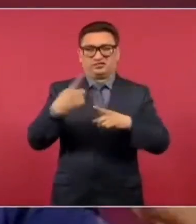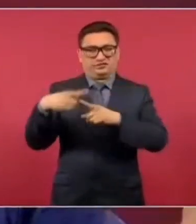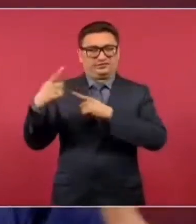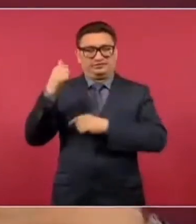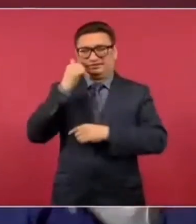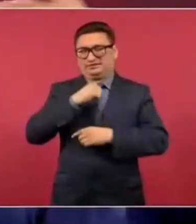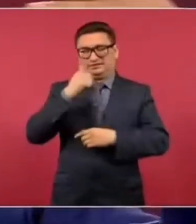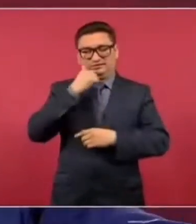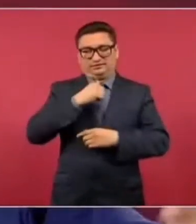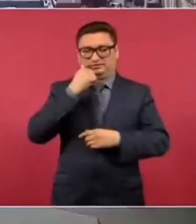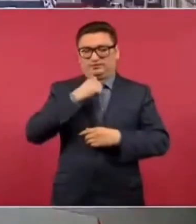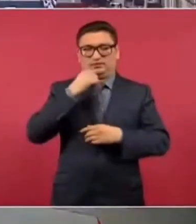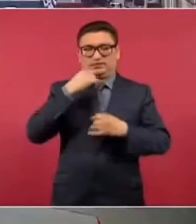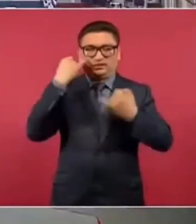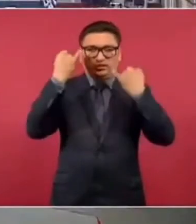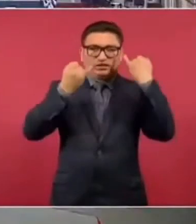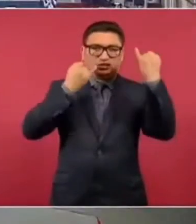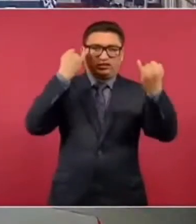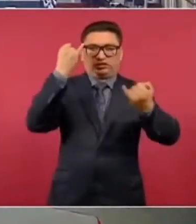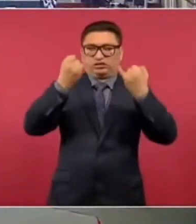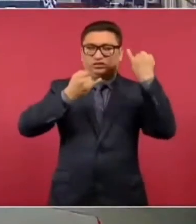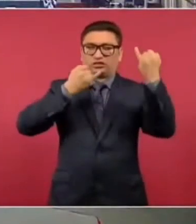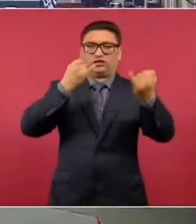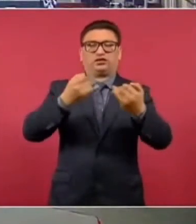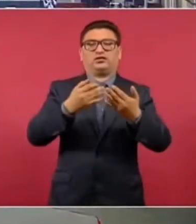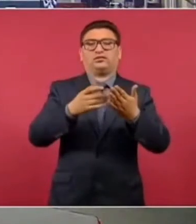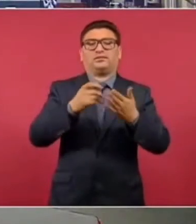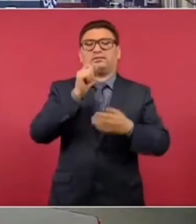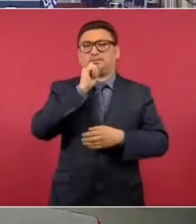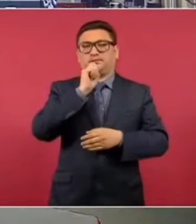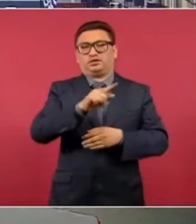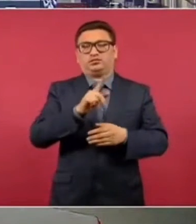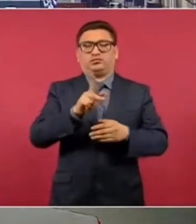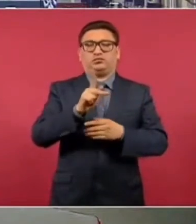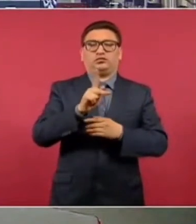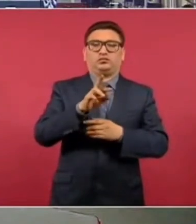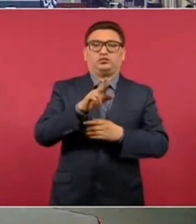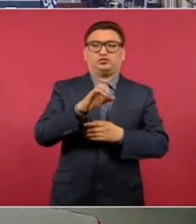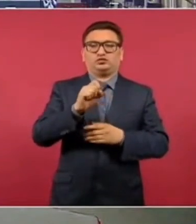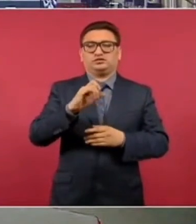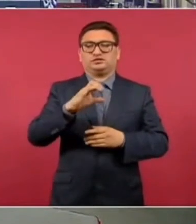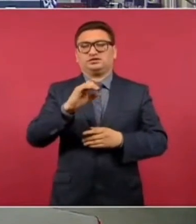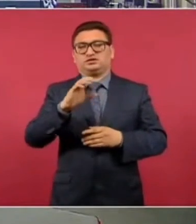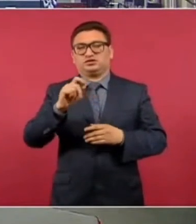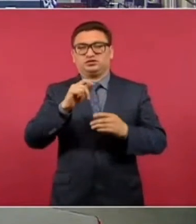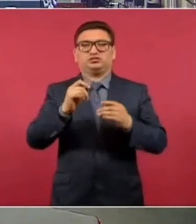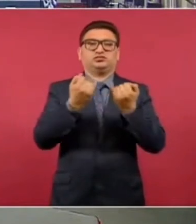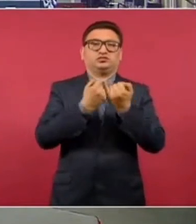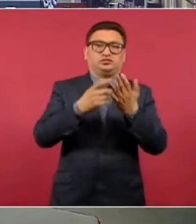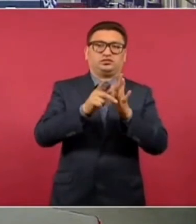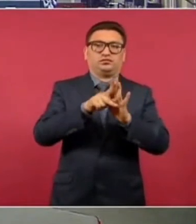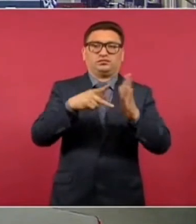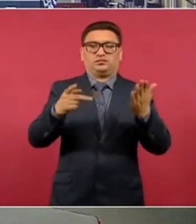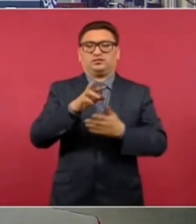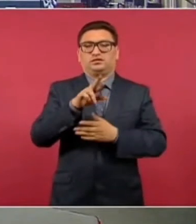Siempre, siempre, siempre están en proceso y ya ni hablemos de reforma